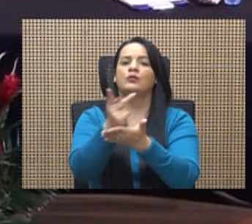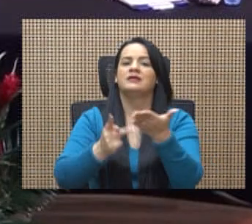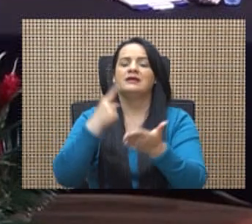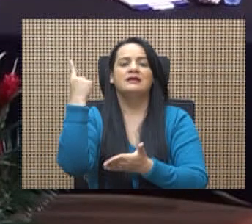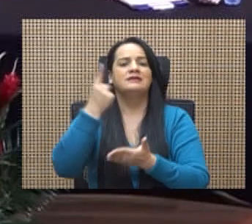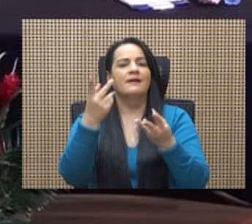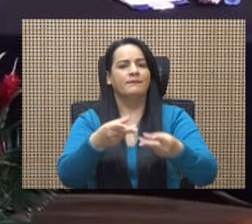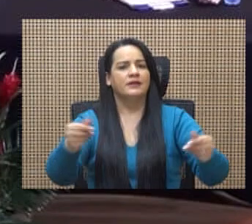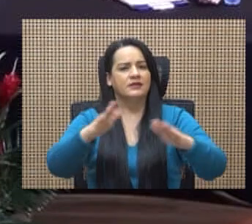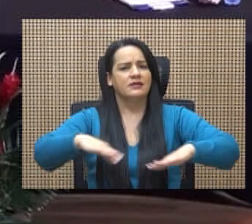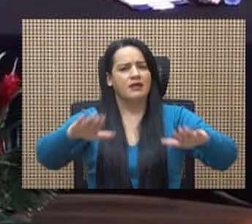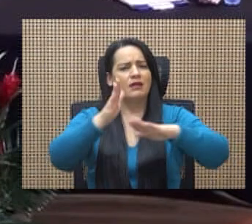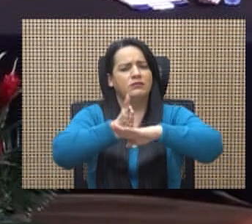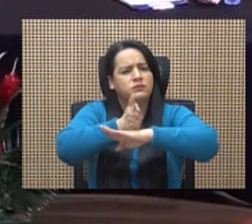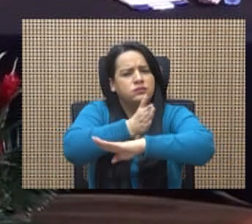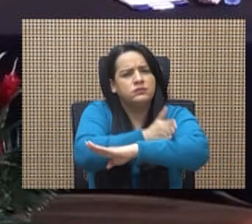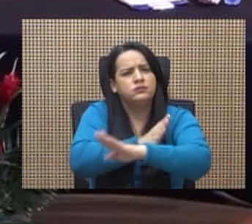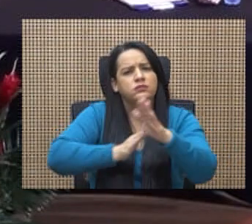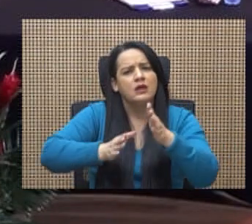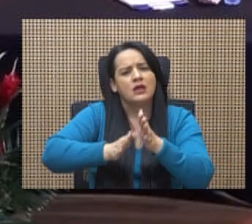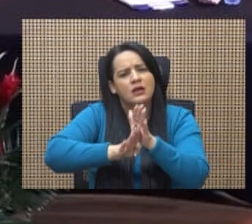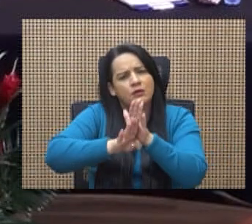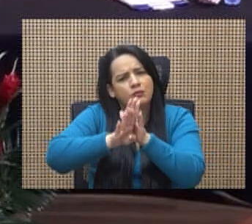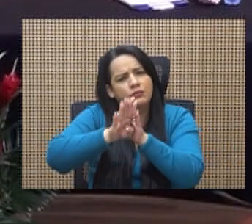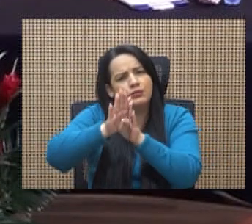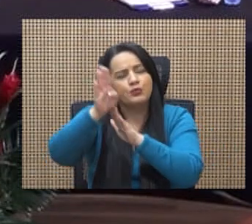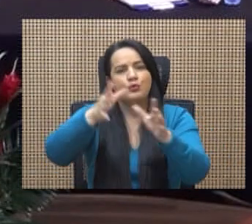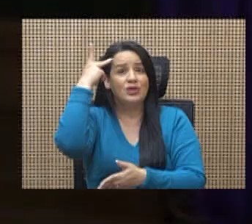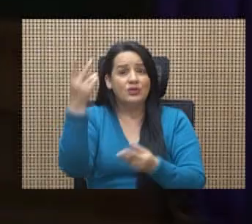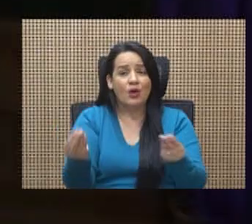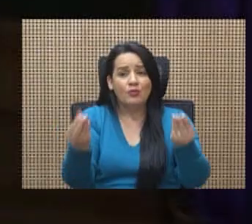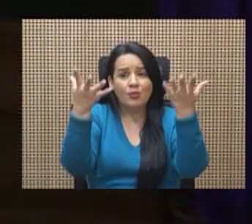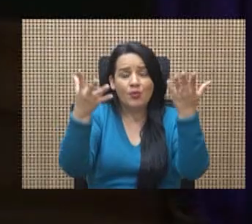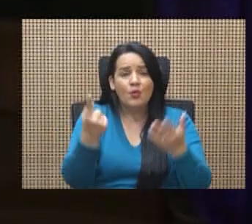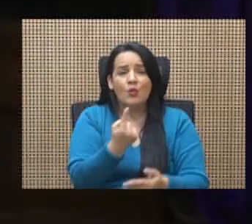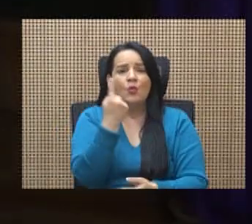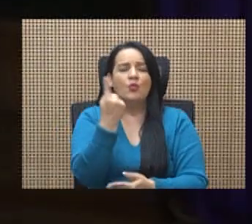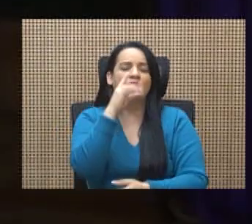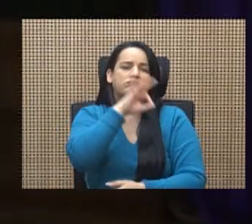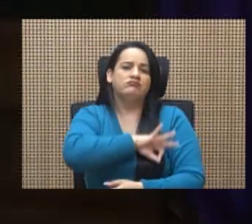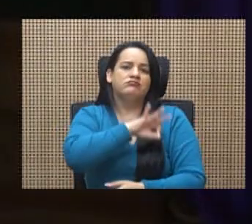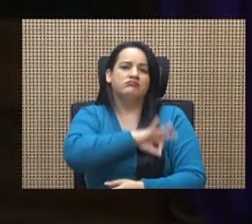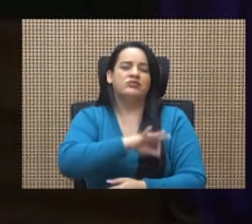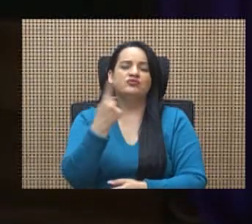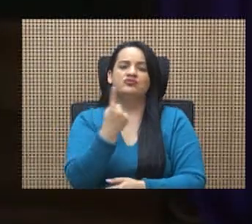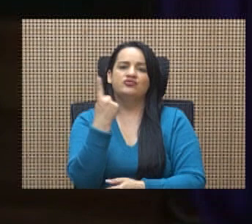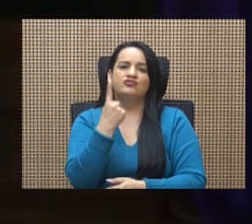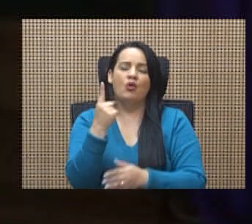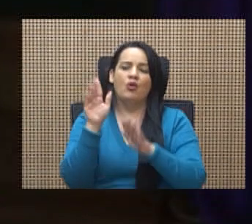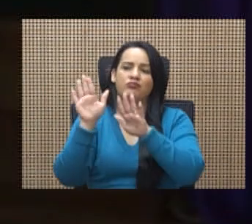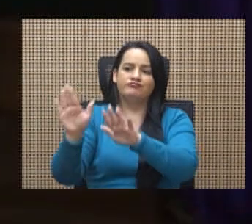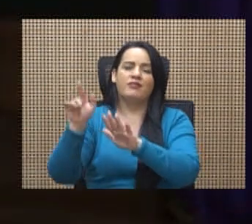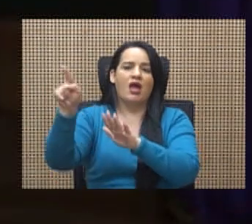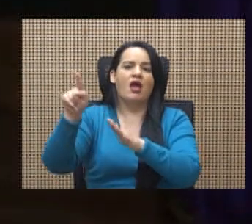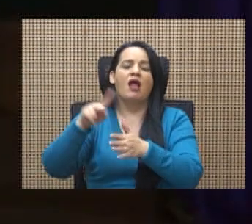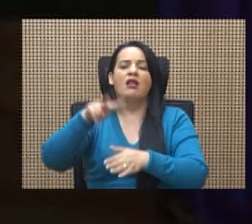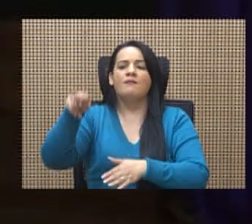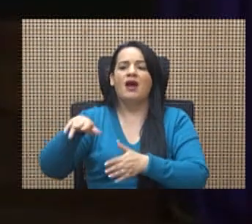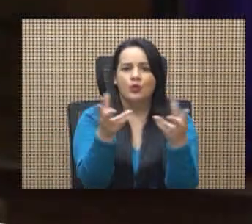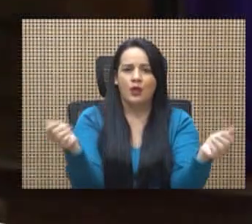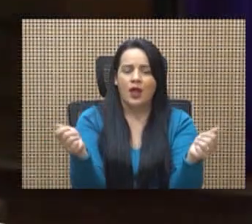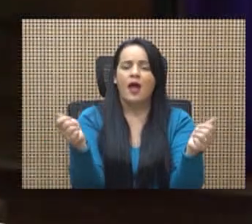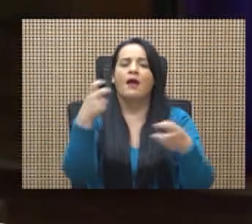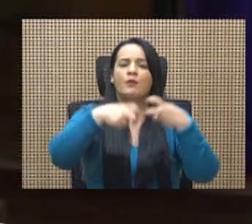prosperidad de crecimiento y de desarrollo para los diputados representantes de la zona es importante